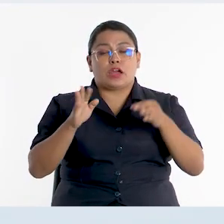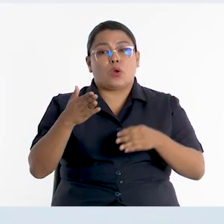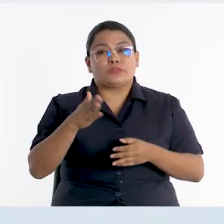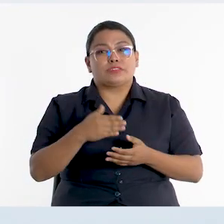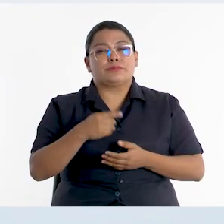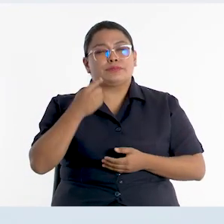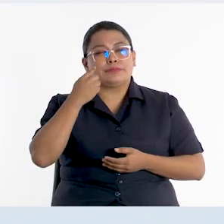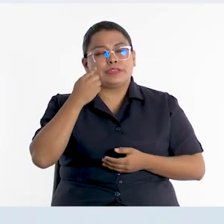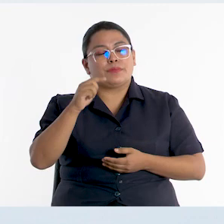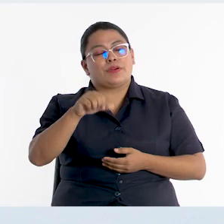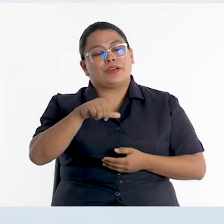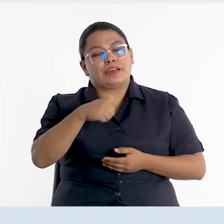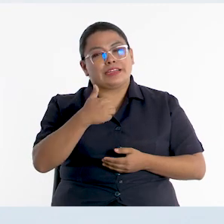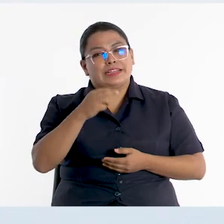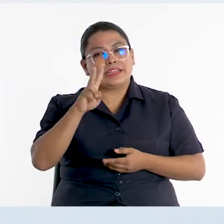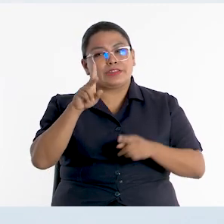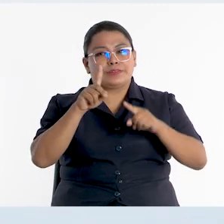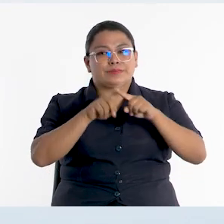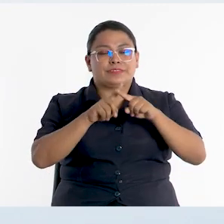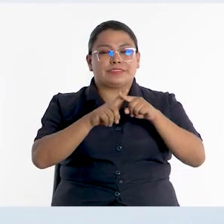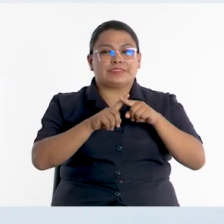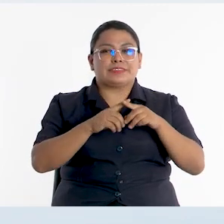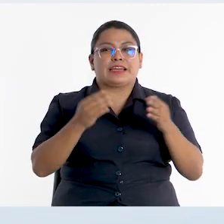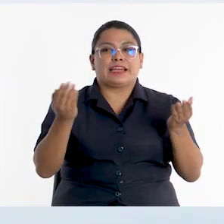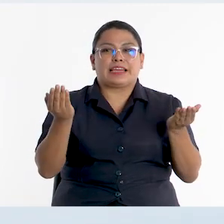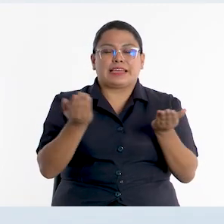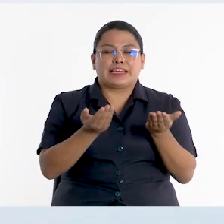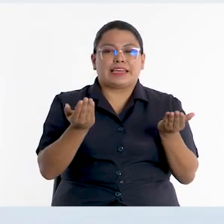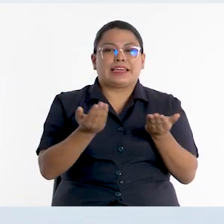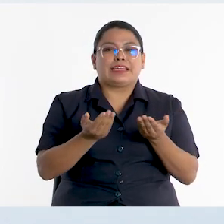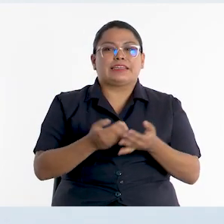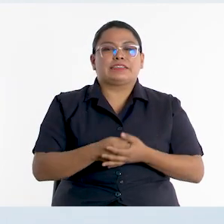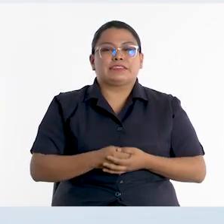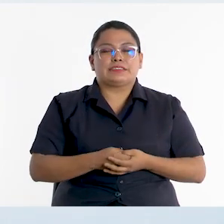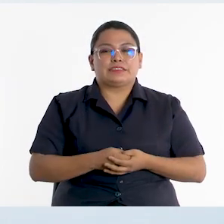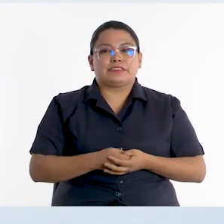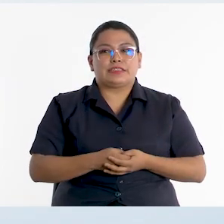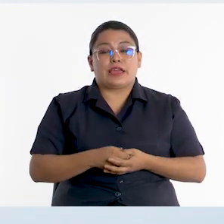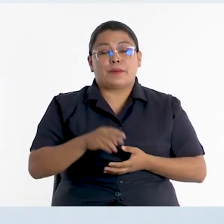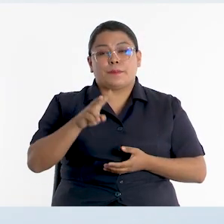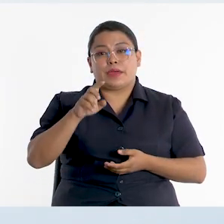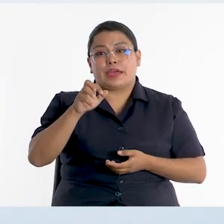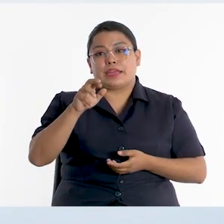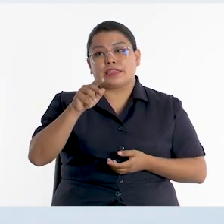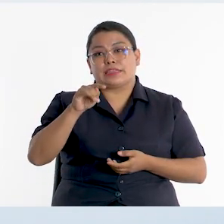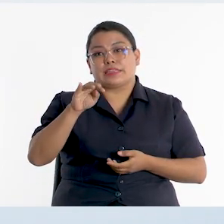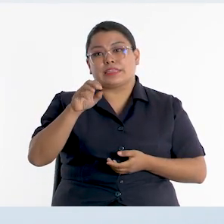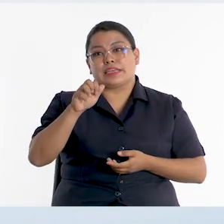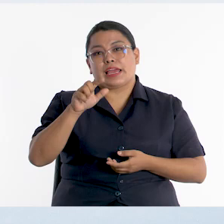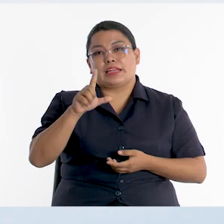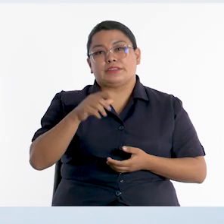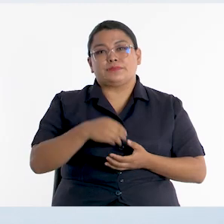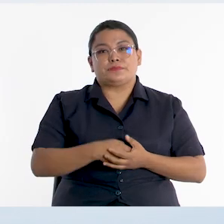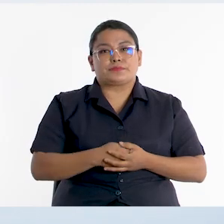tarjetas. Veamos las otras 2 multiplicaciones que realizábamos el cálculo en forma